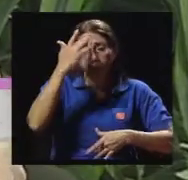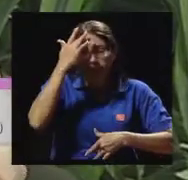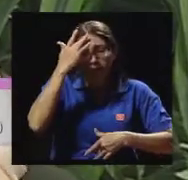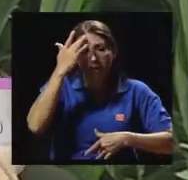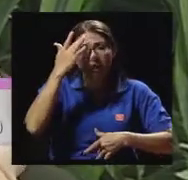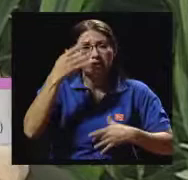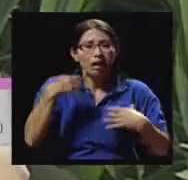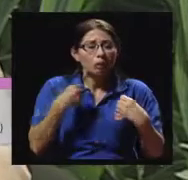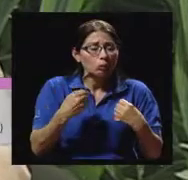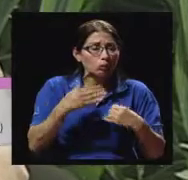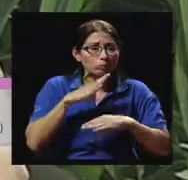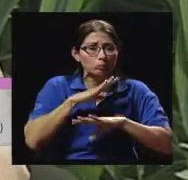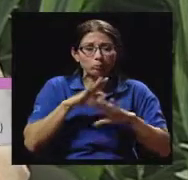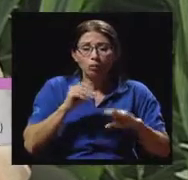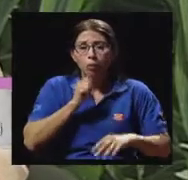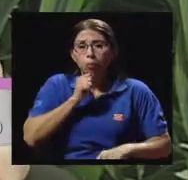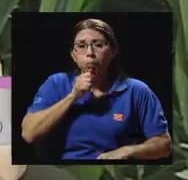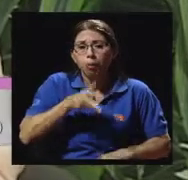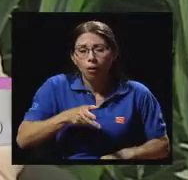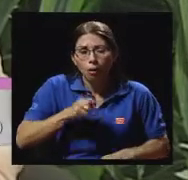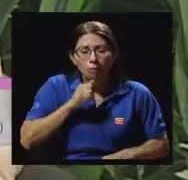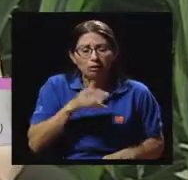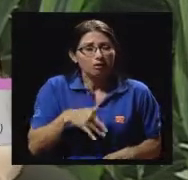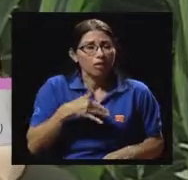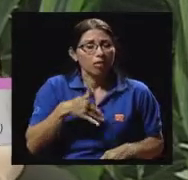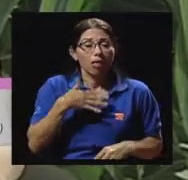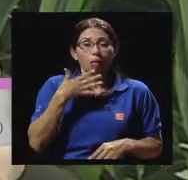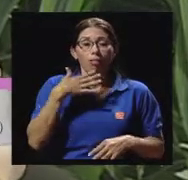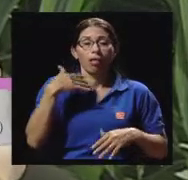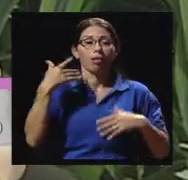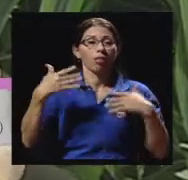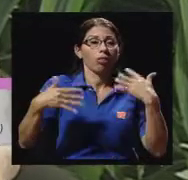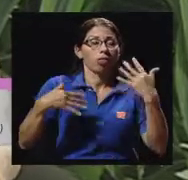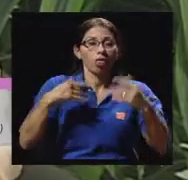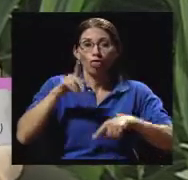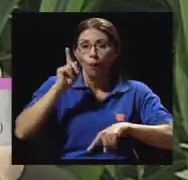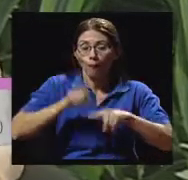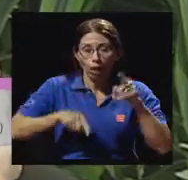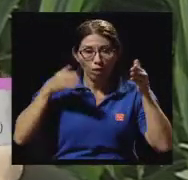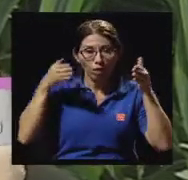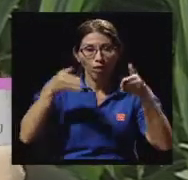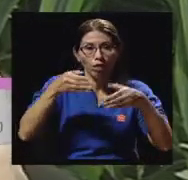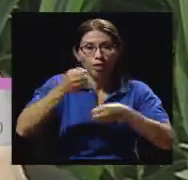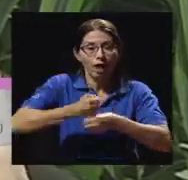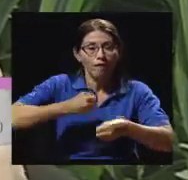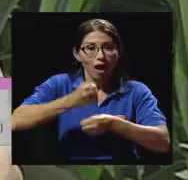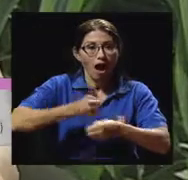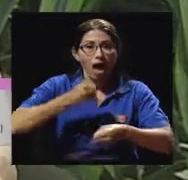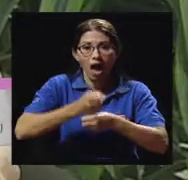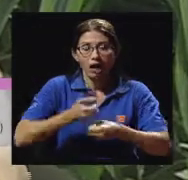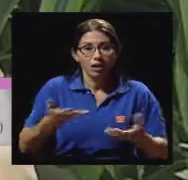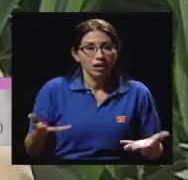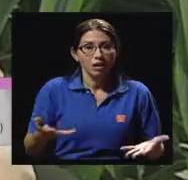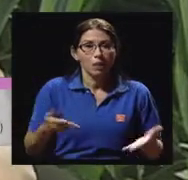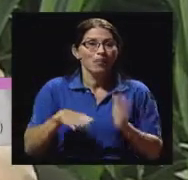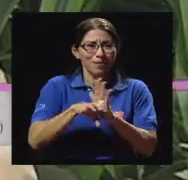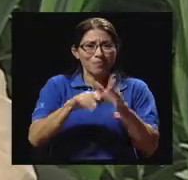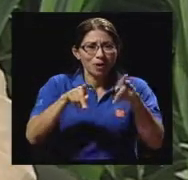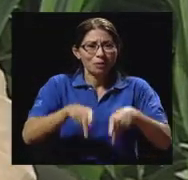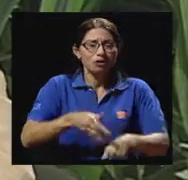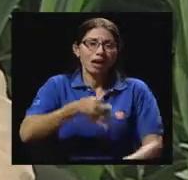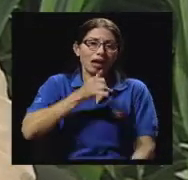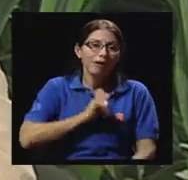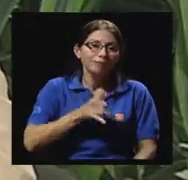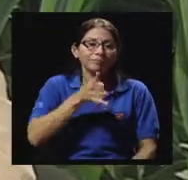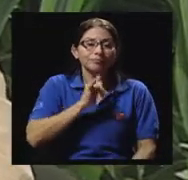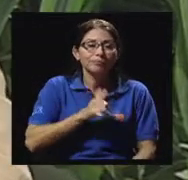vómitos, malestar general, dificultades para poder trabajar después de que se pasó